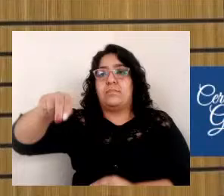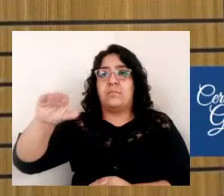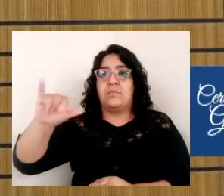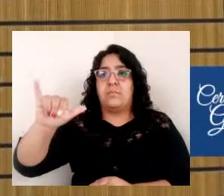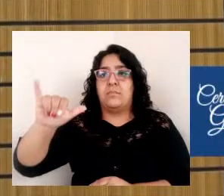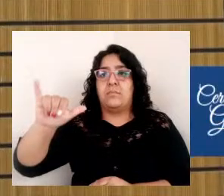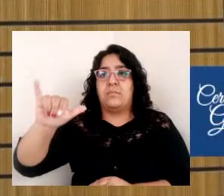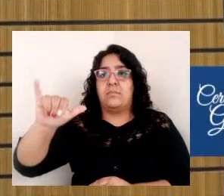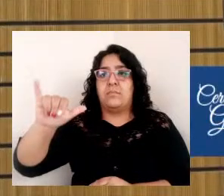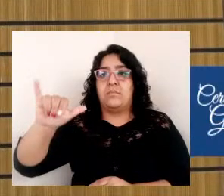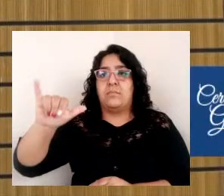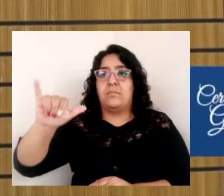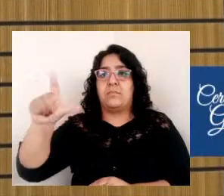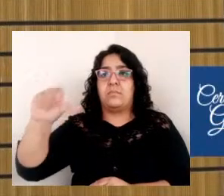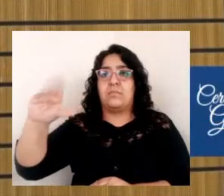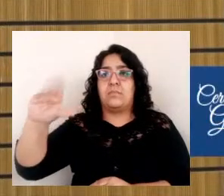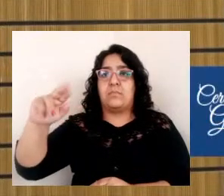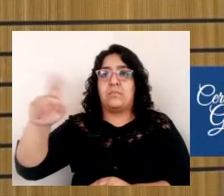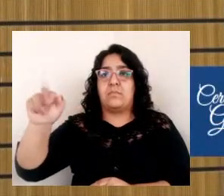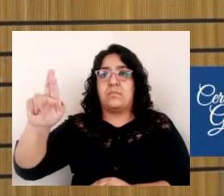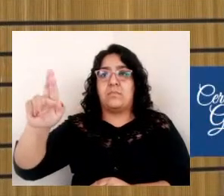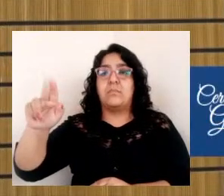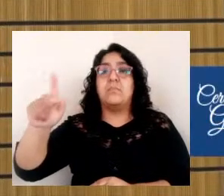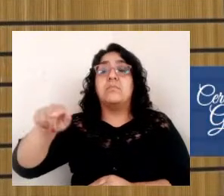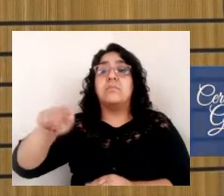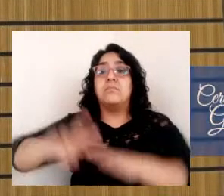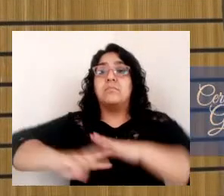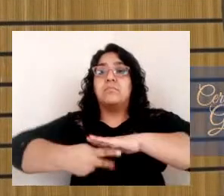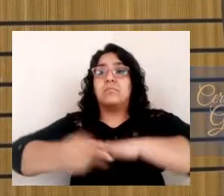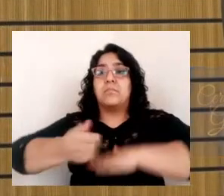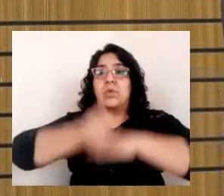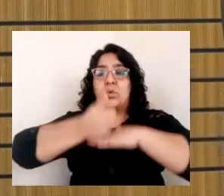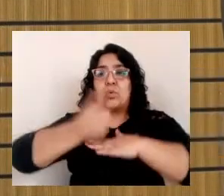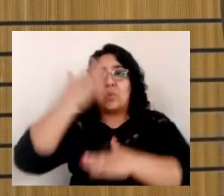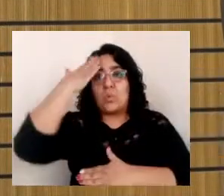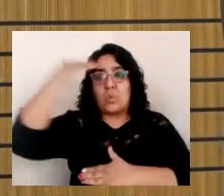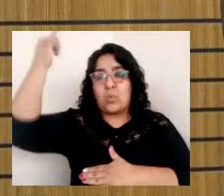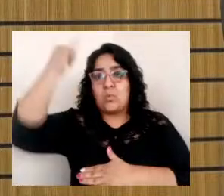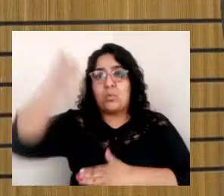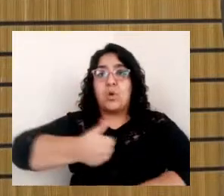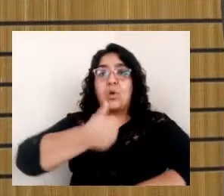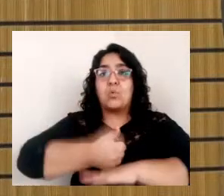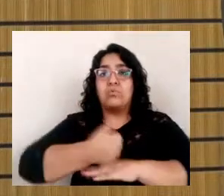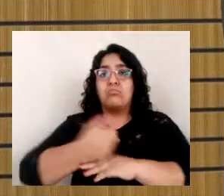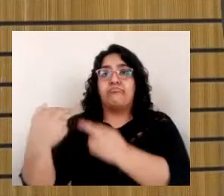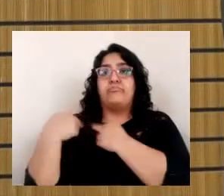vicerrectora académica, rectora encargada de la Universidad Mariana.